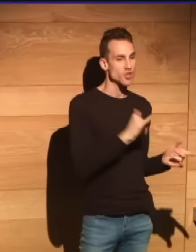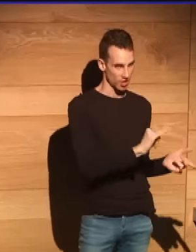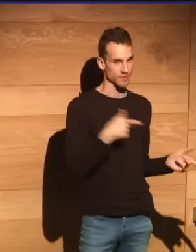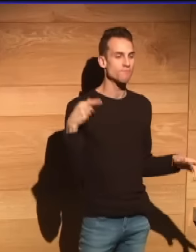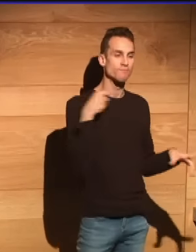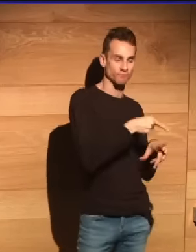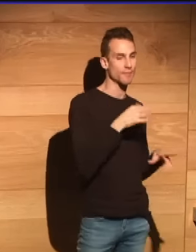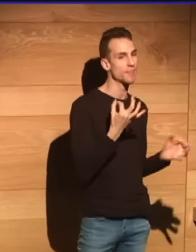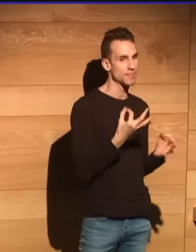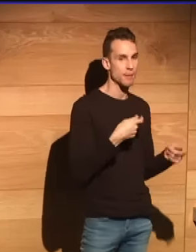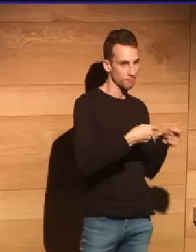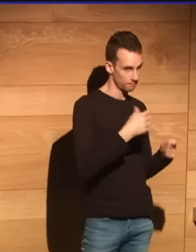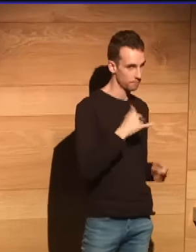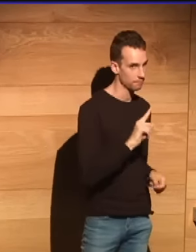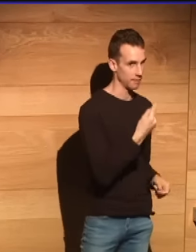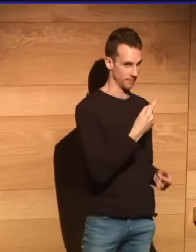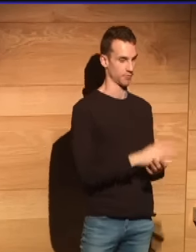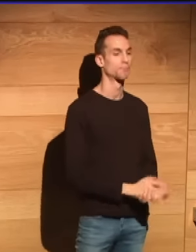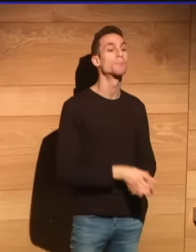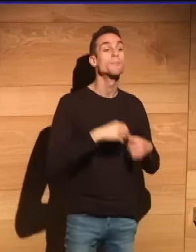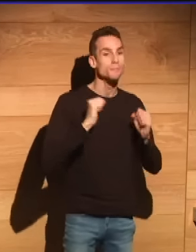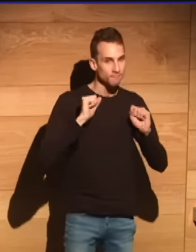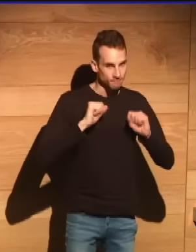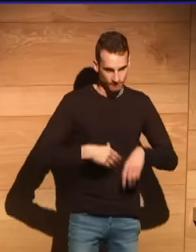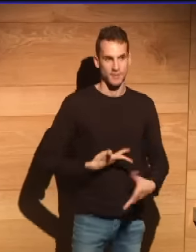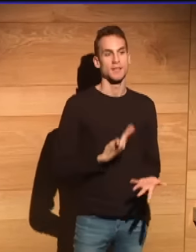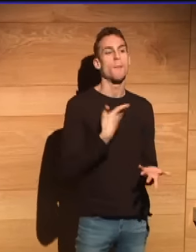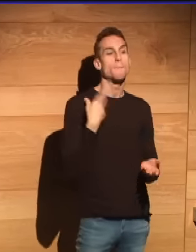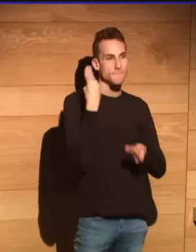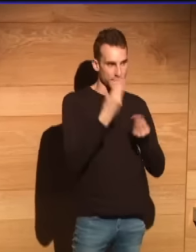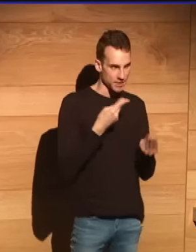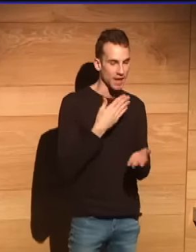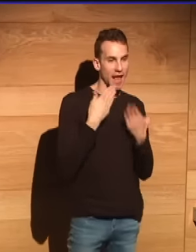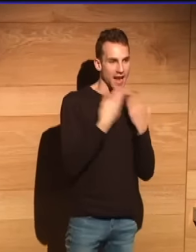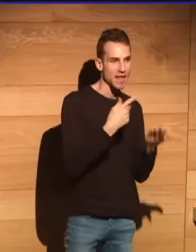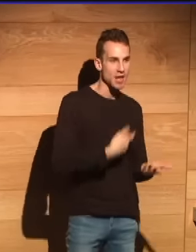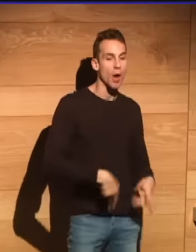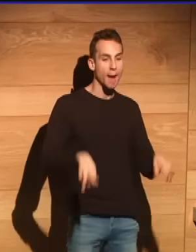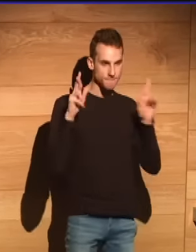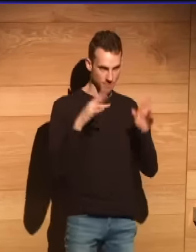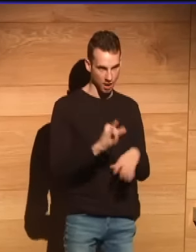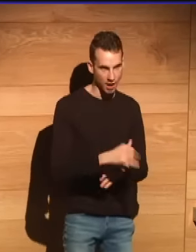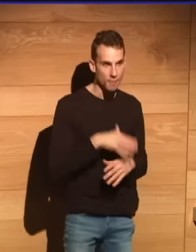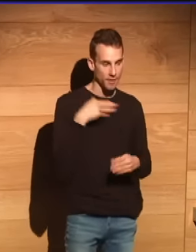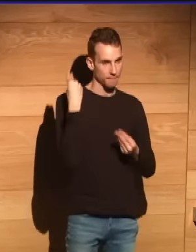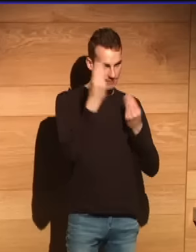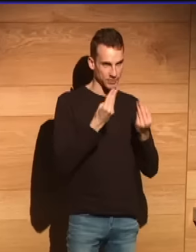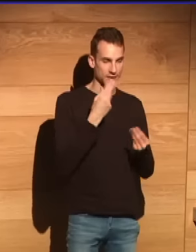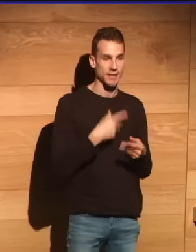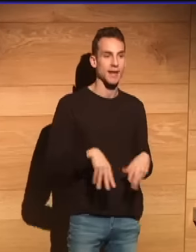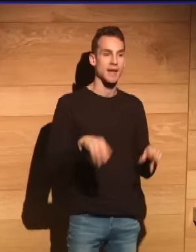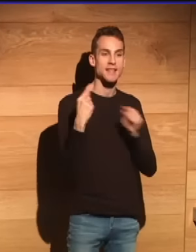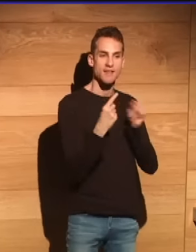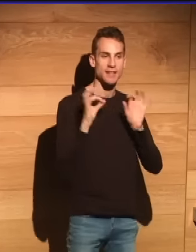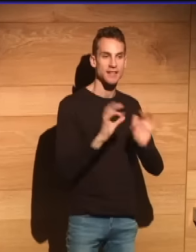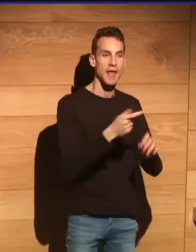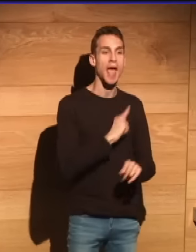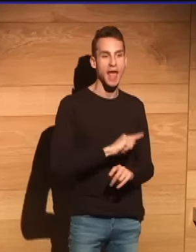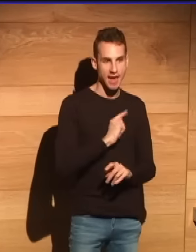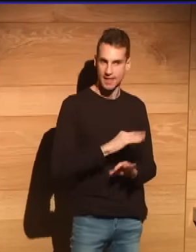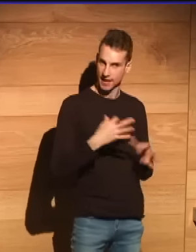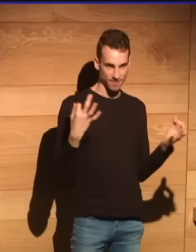esto yo creo que desde luego hay motivo para la esperanza porque ese debate de la ética tiene que estar sí o sí, y que nos